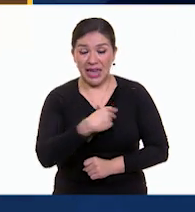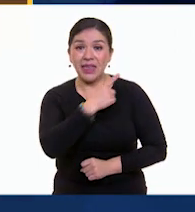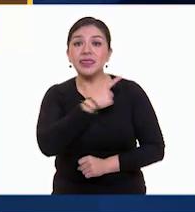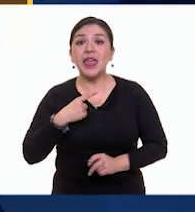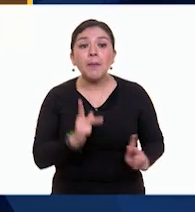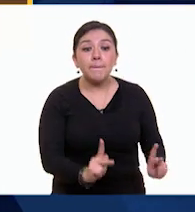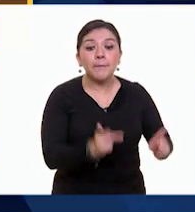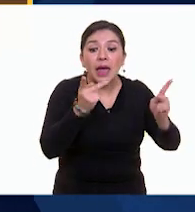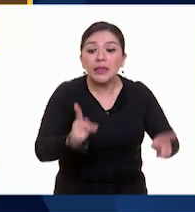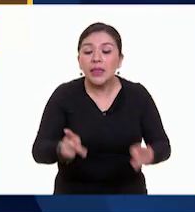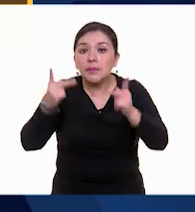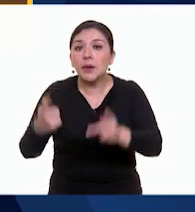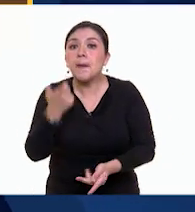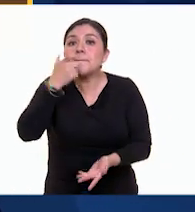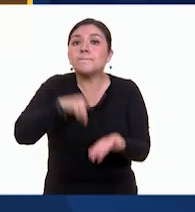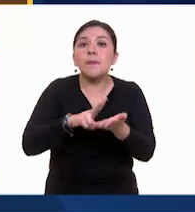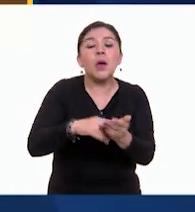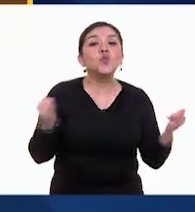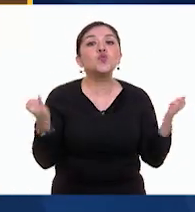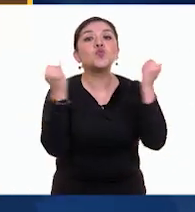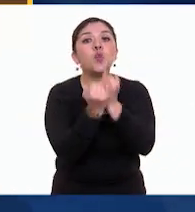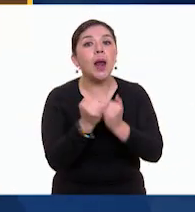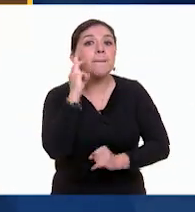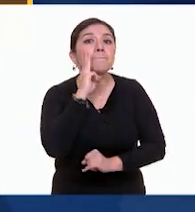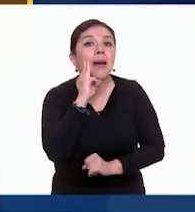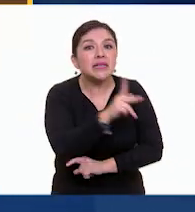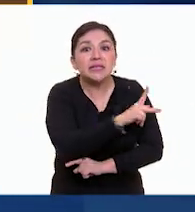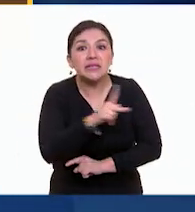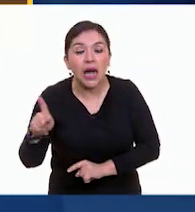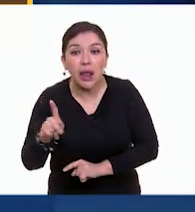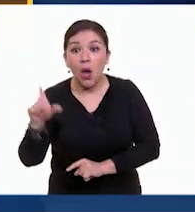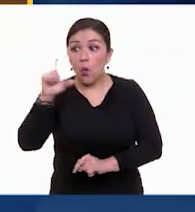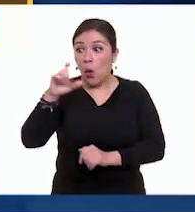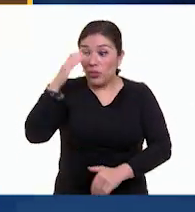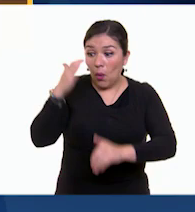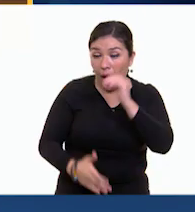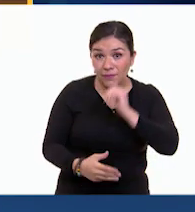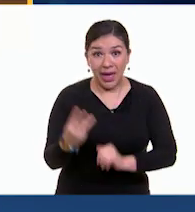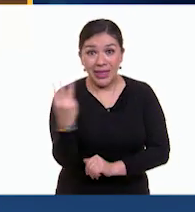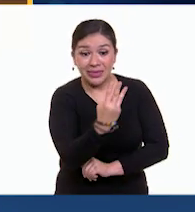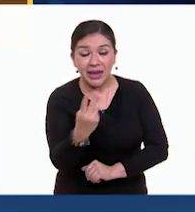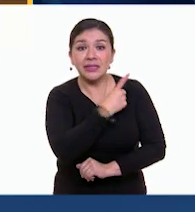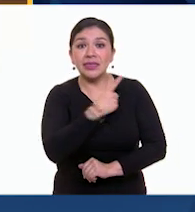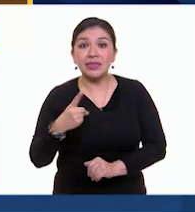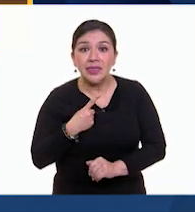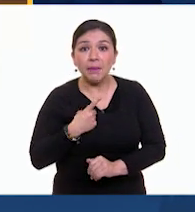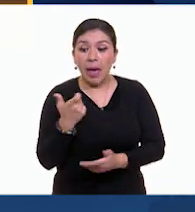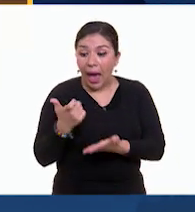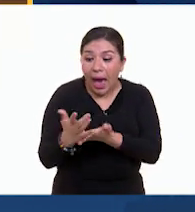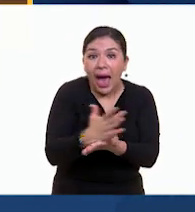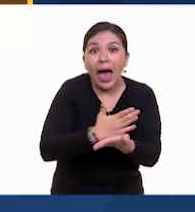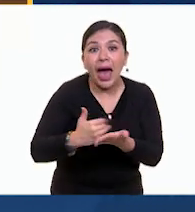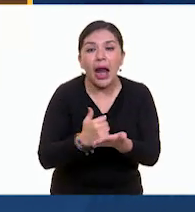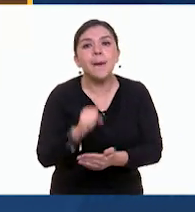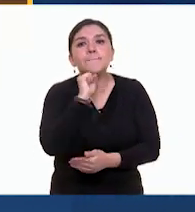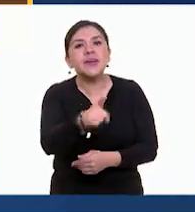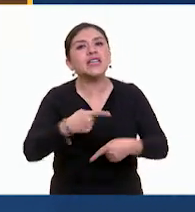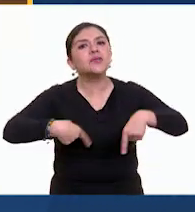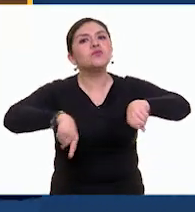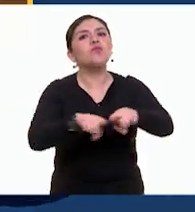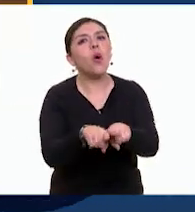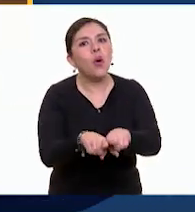vender al mismo precio las manzanas. Y al final, las 3 deben obtener la